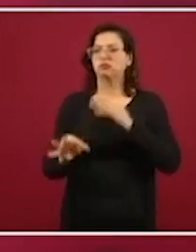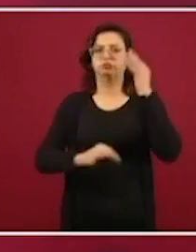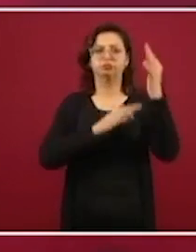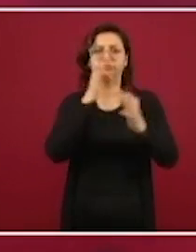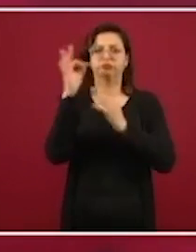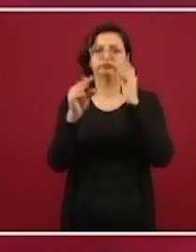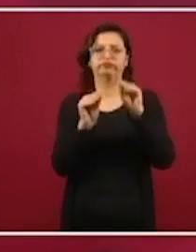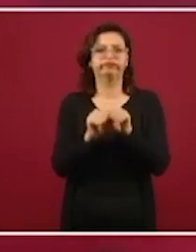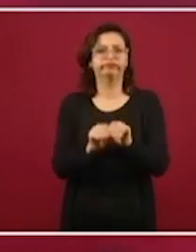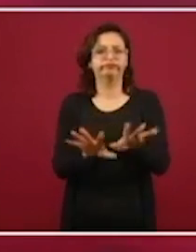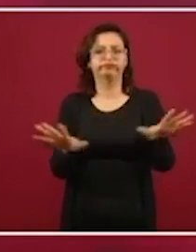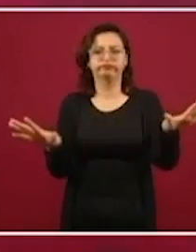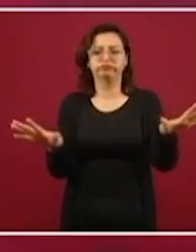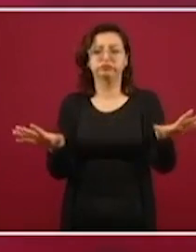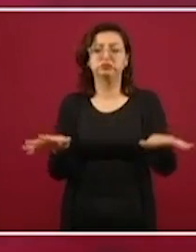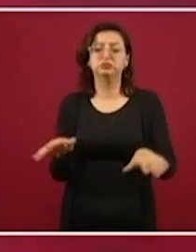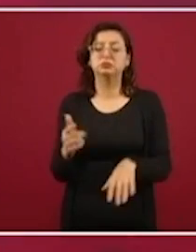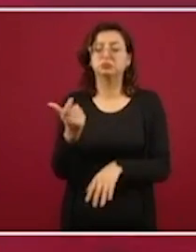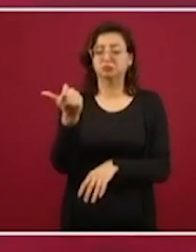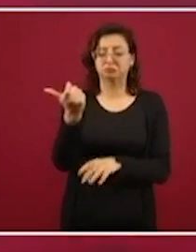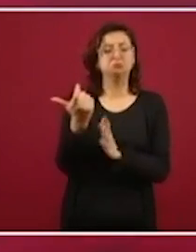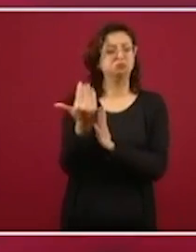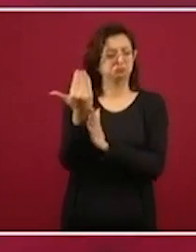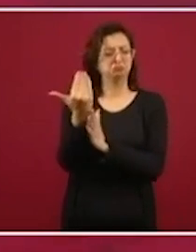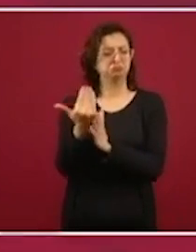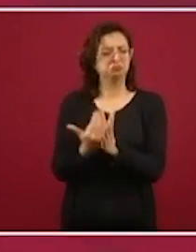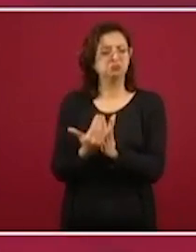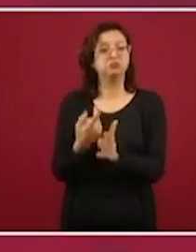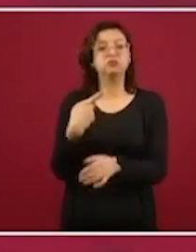ha habido una depreciación pero